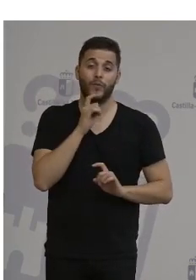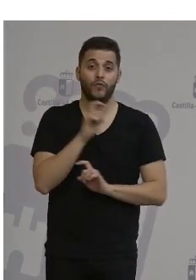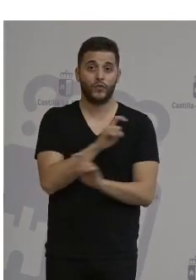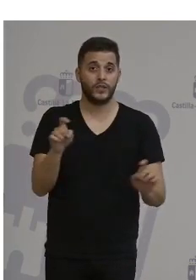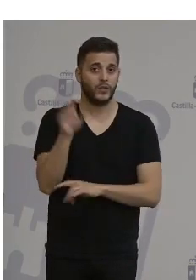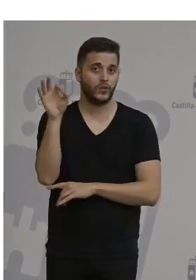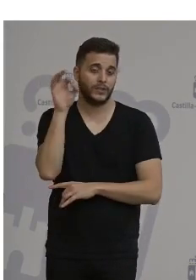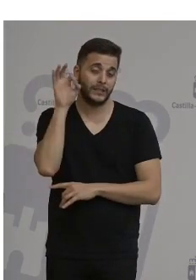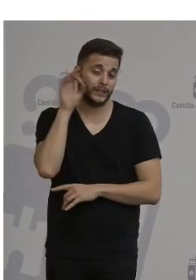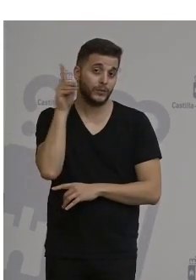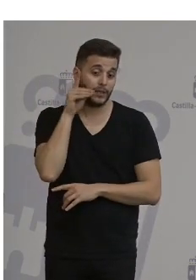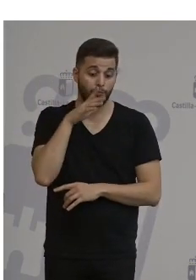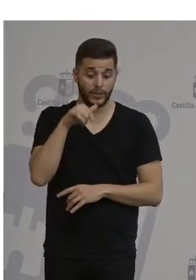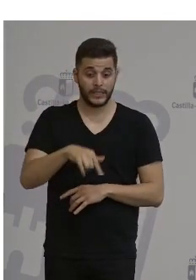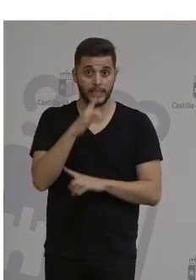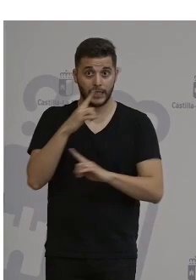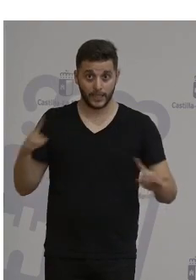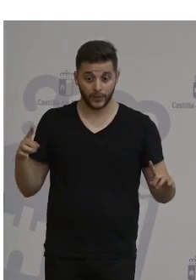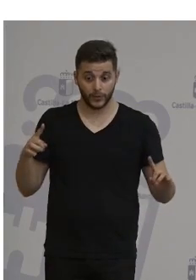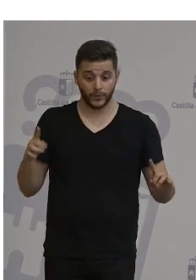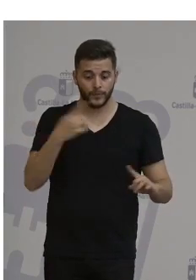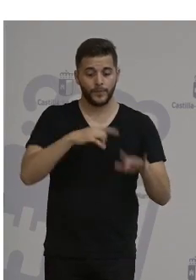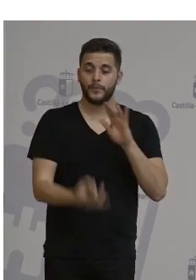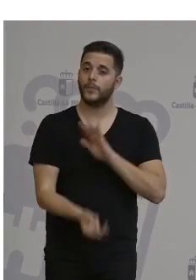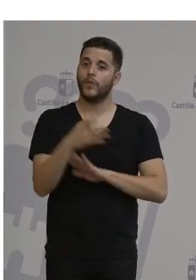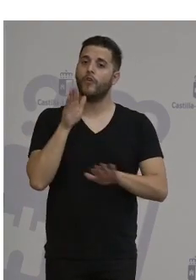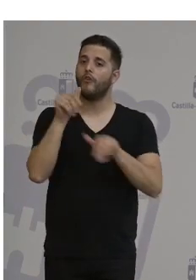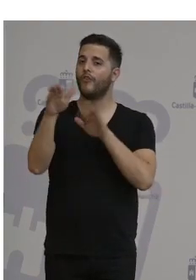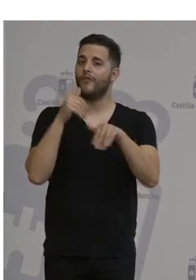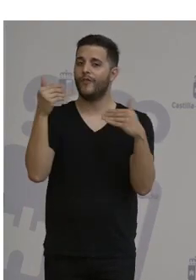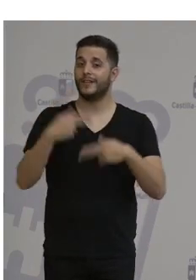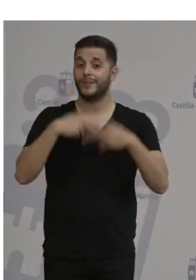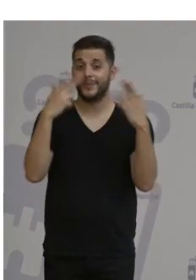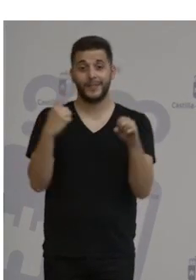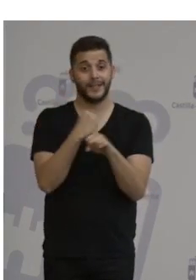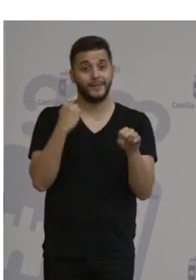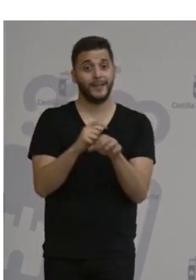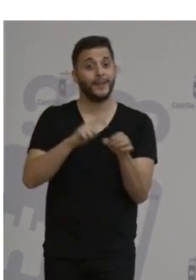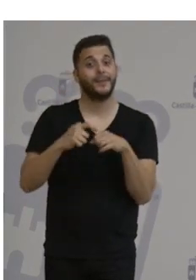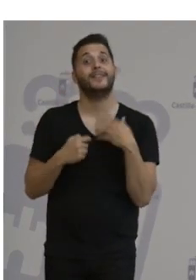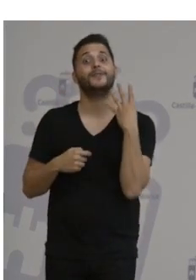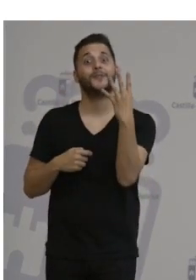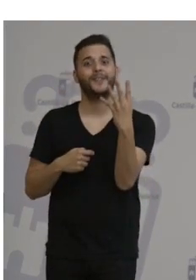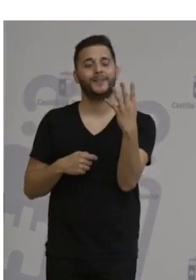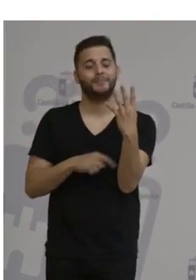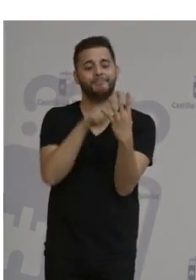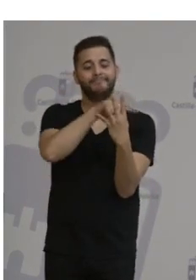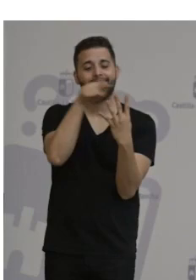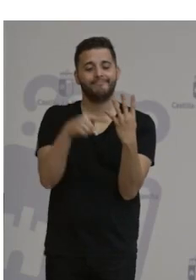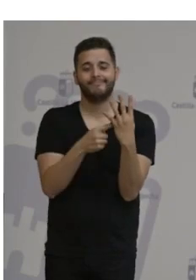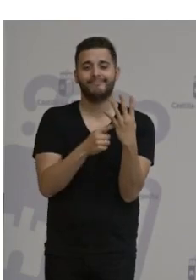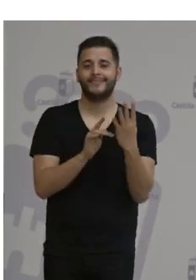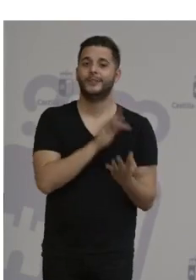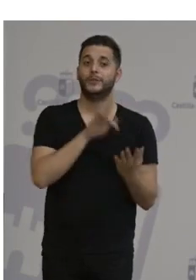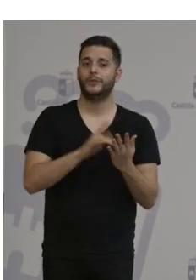Porque este año vamos a sacar otra vez una nueva oferta pública de empleo con otras cuatro plazas, con una dinámica que tenemos ya